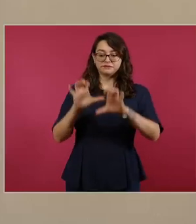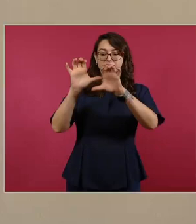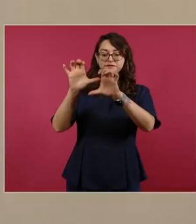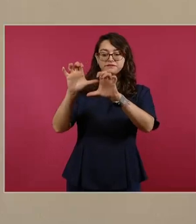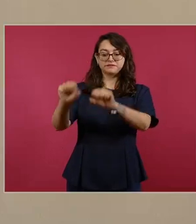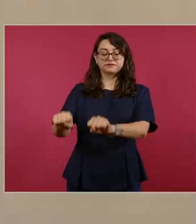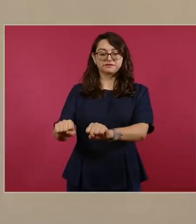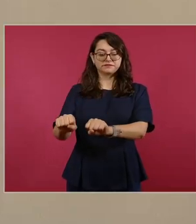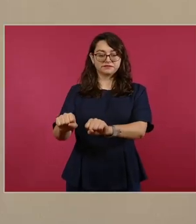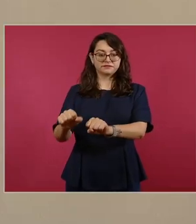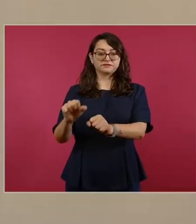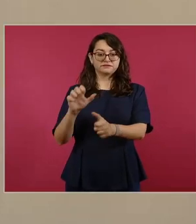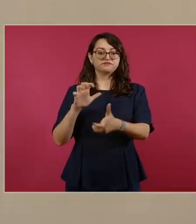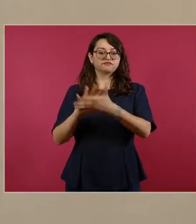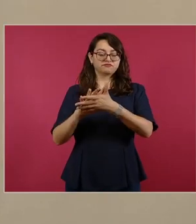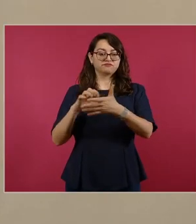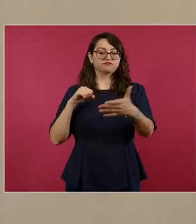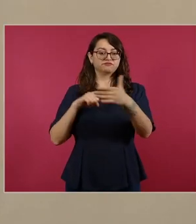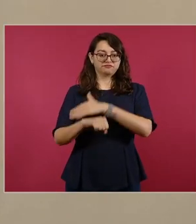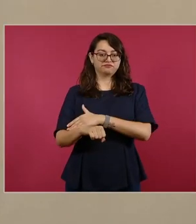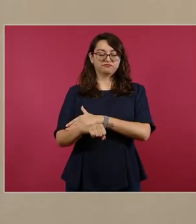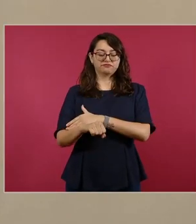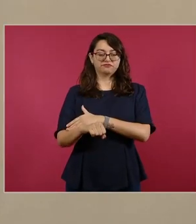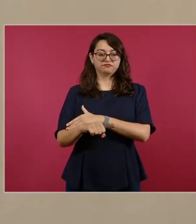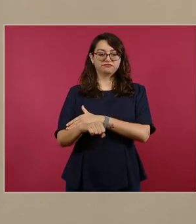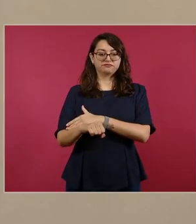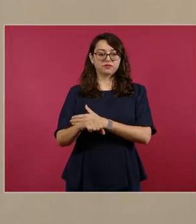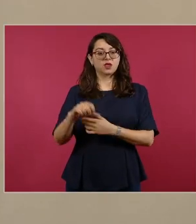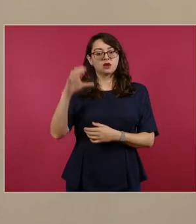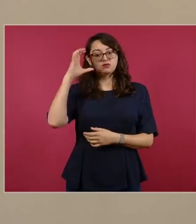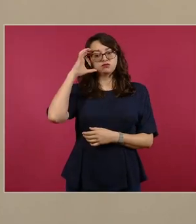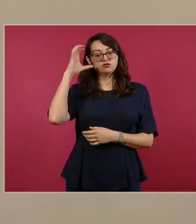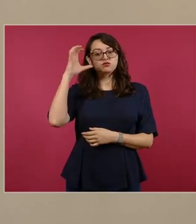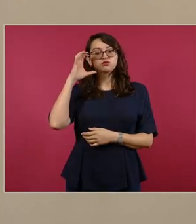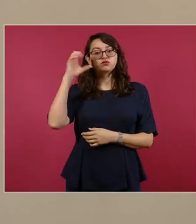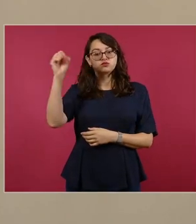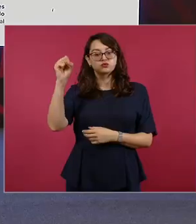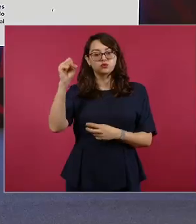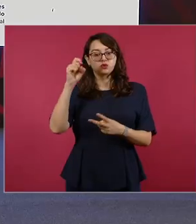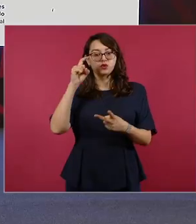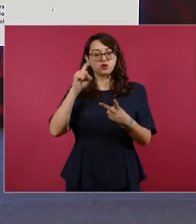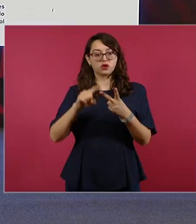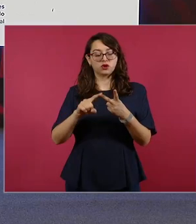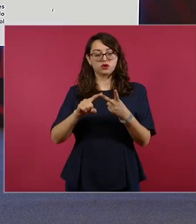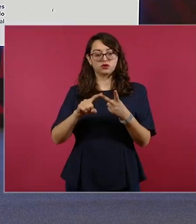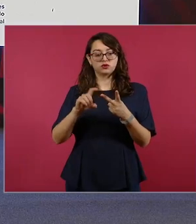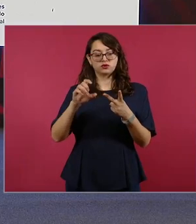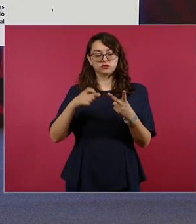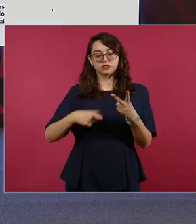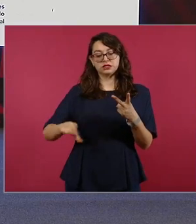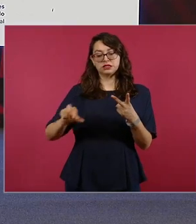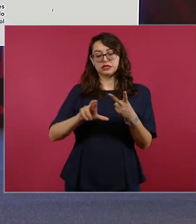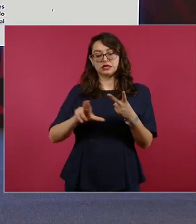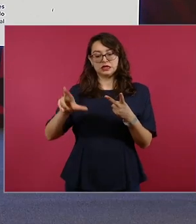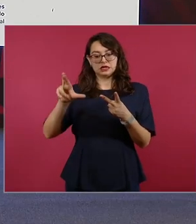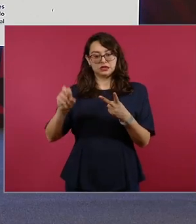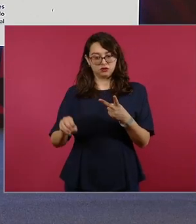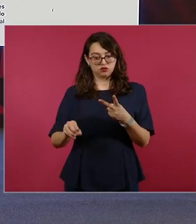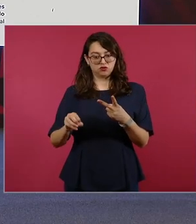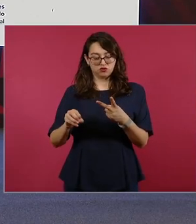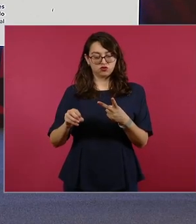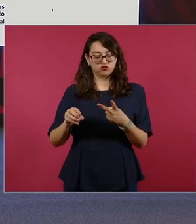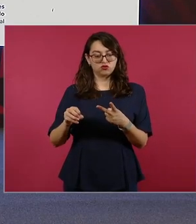Quintana Roo, el 5 de marzo por la Fiscalía de Morelos, con apoyo de la Fiscalía del Estado de Quintana Roo, tras